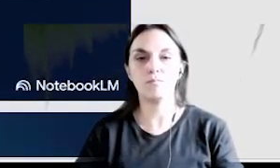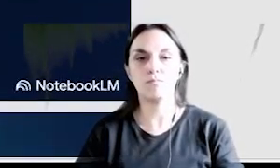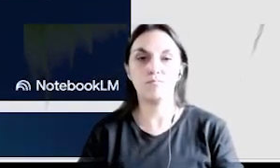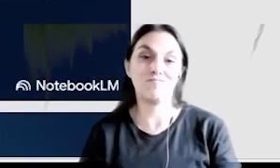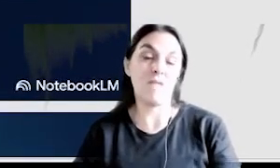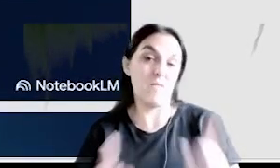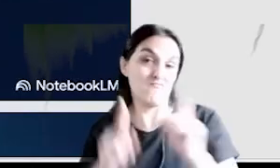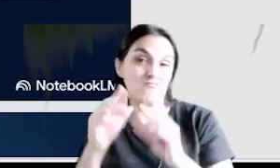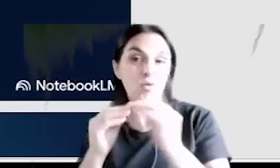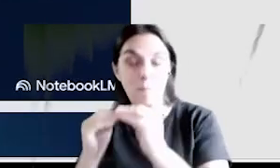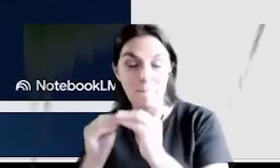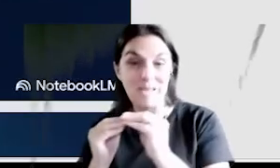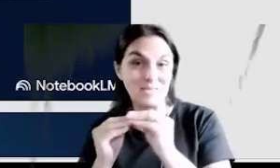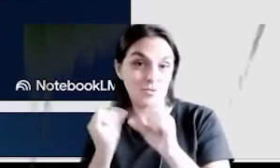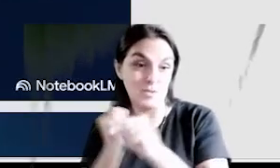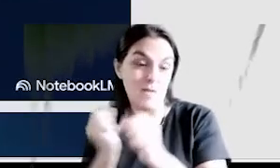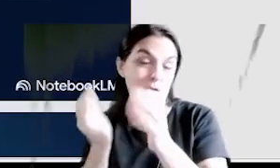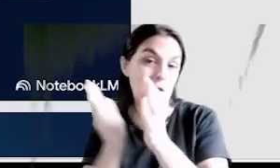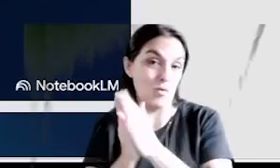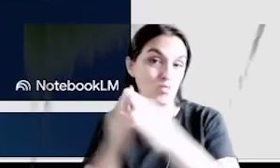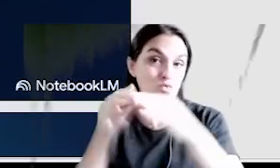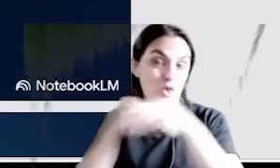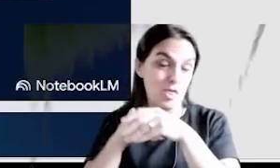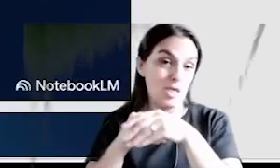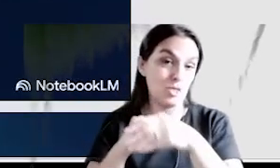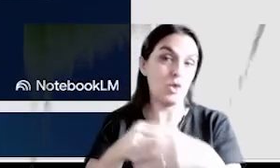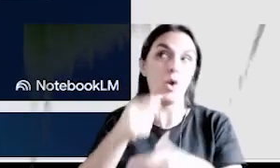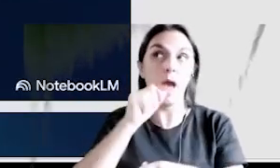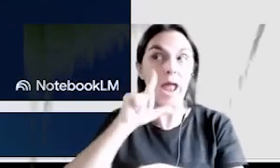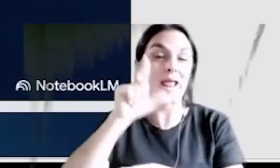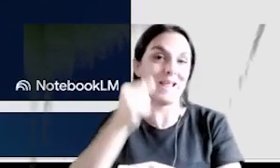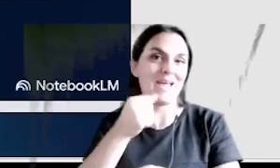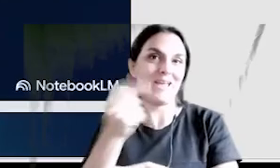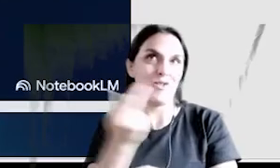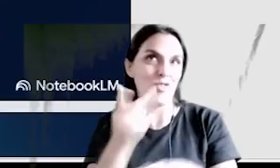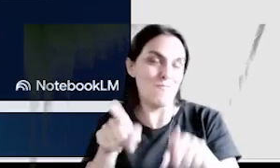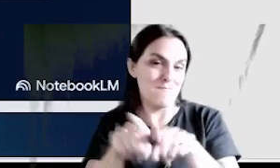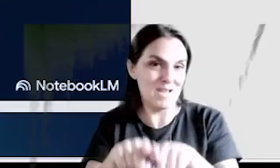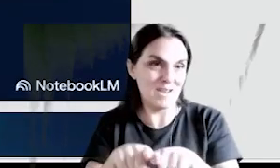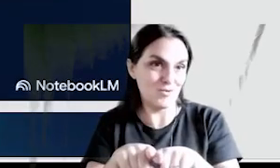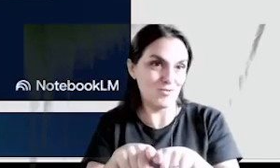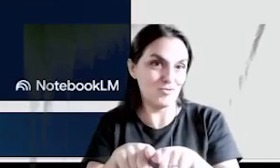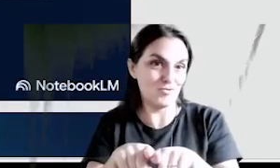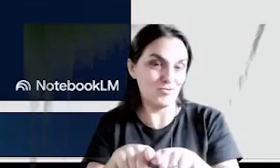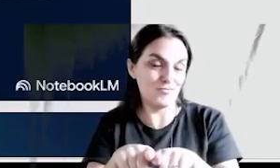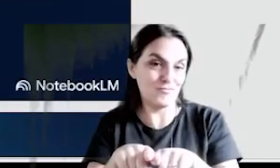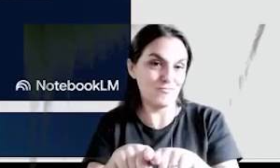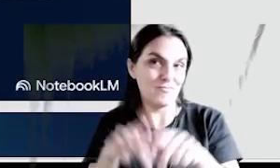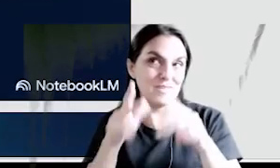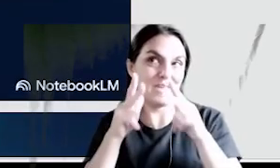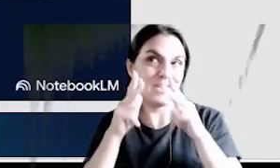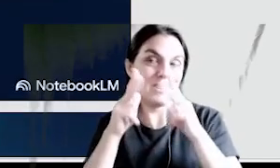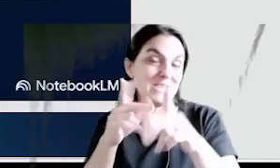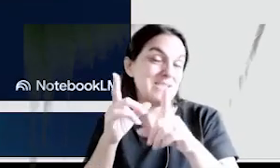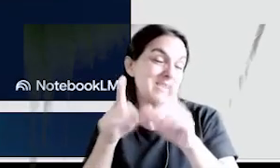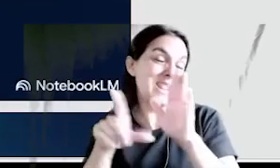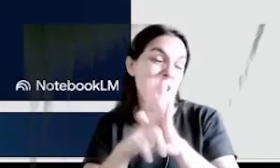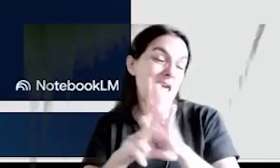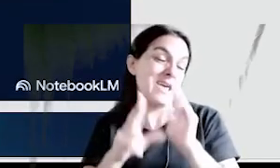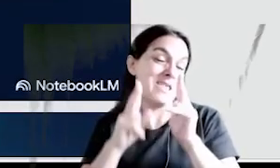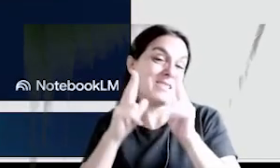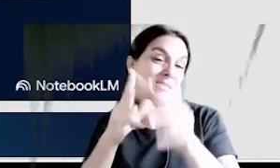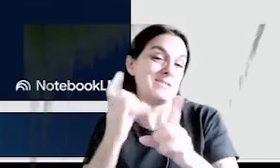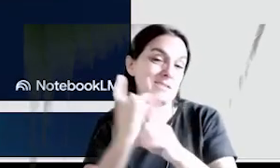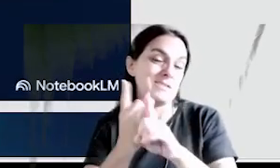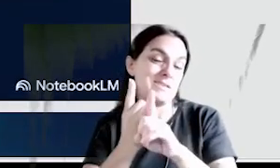compañeros que son pareja dentro del organismo tal vez empiezan en realidad la ley dice al progenitor